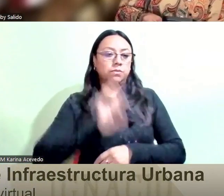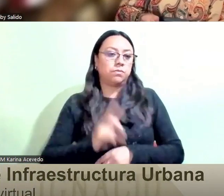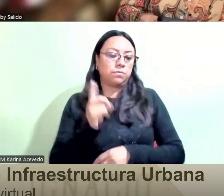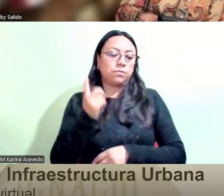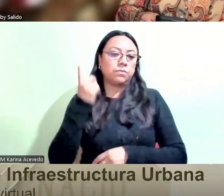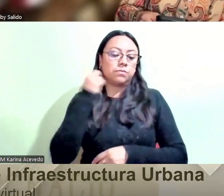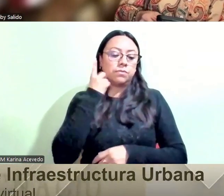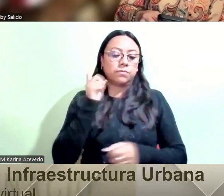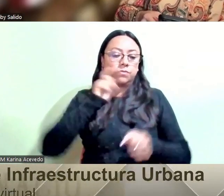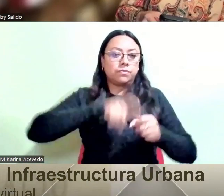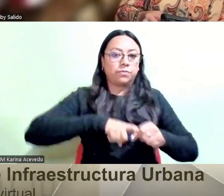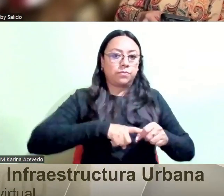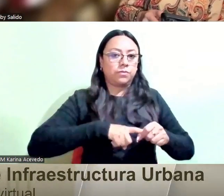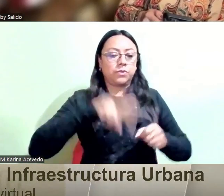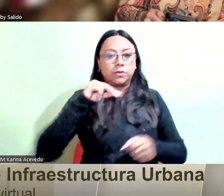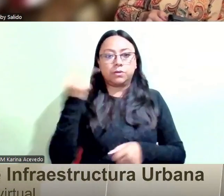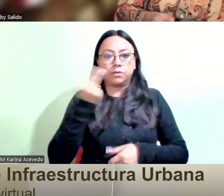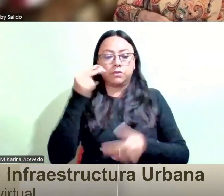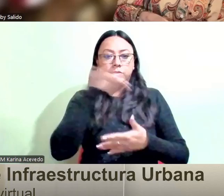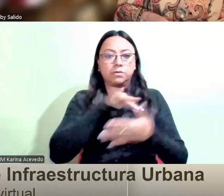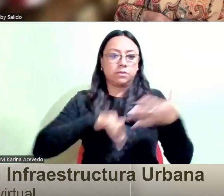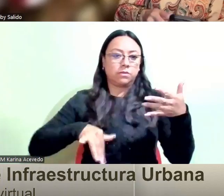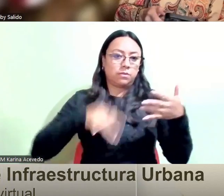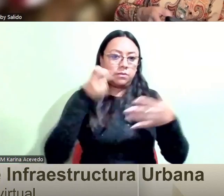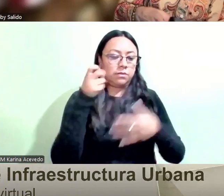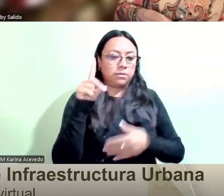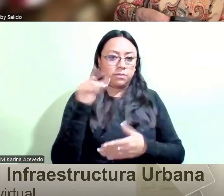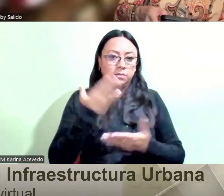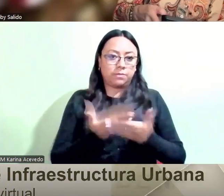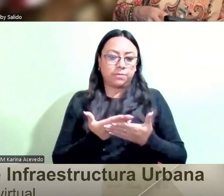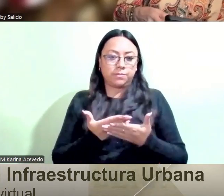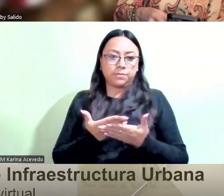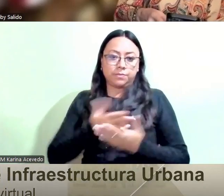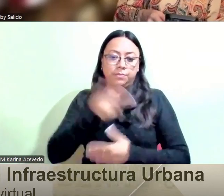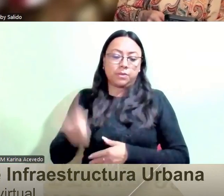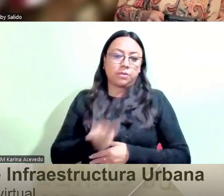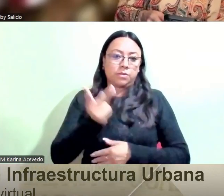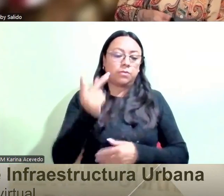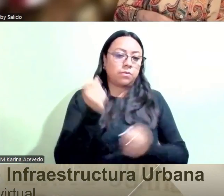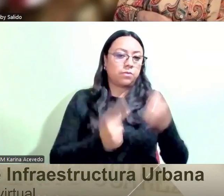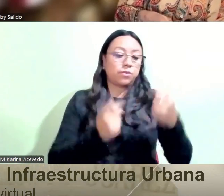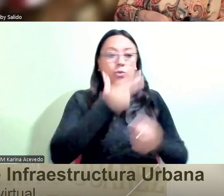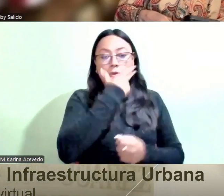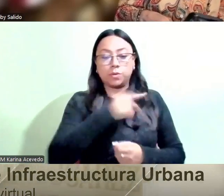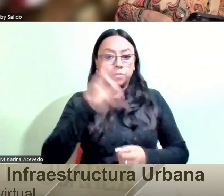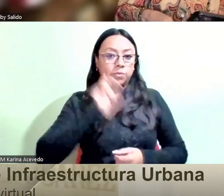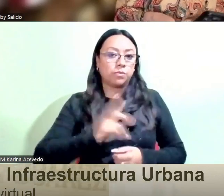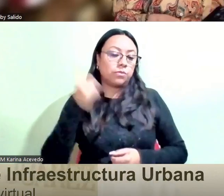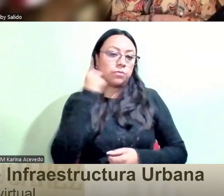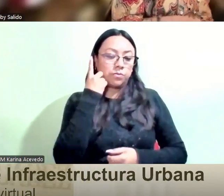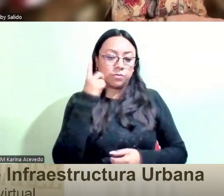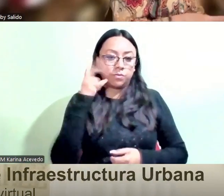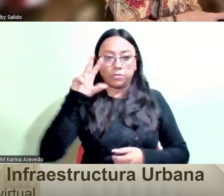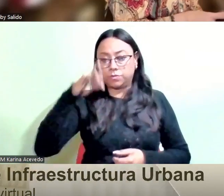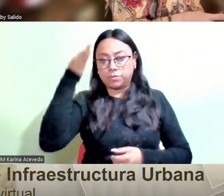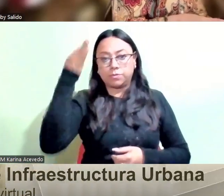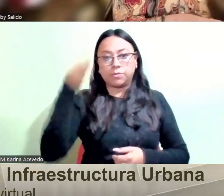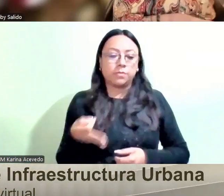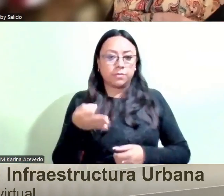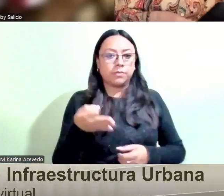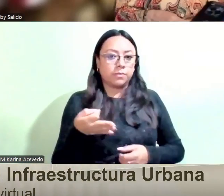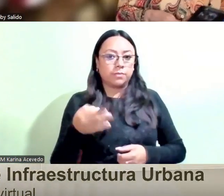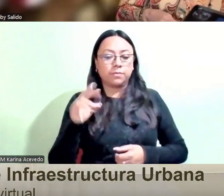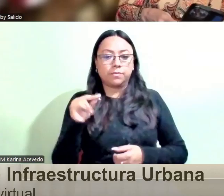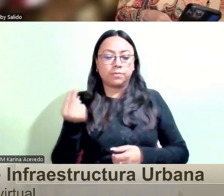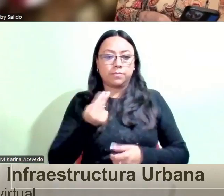lectura del dictamen que se presenta. Si alguna diputada o algún diputado está en contra de la dispensa de